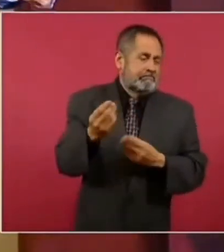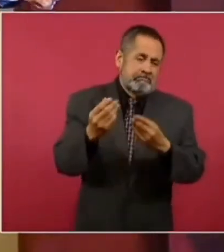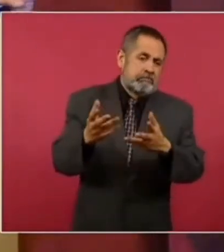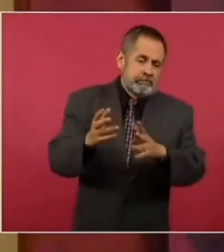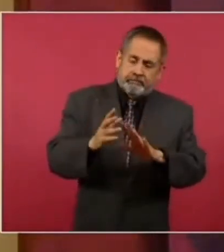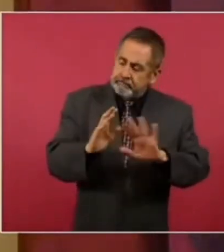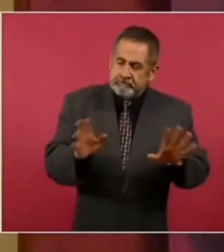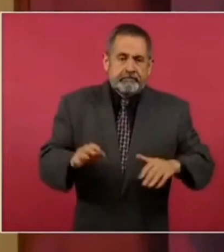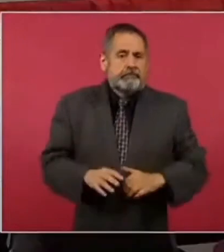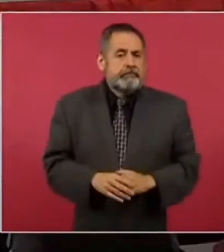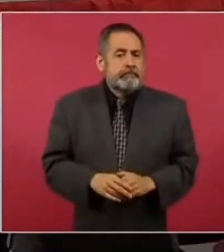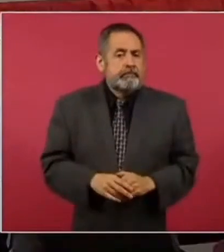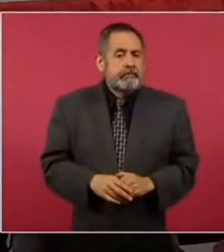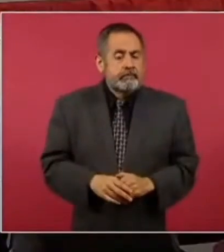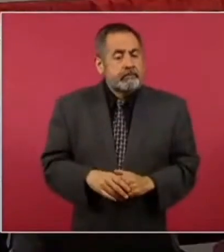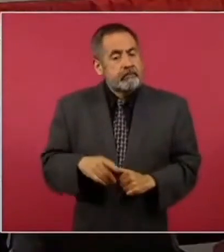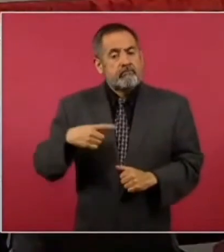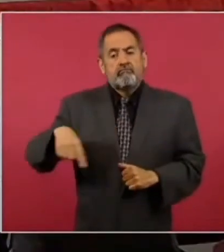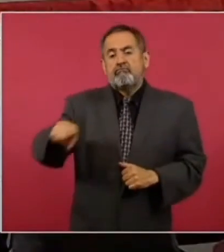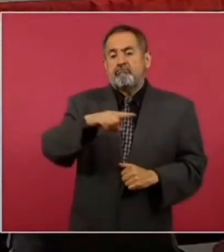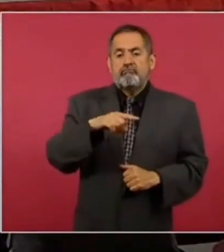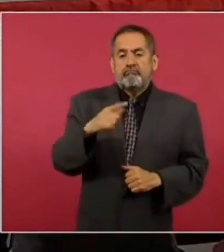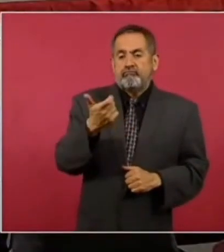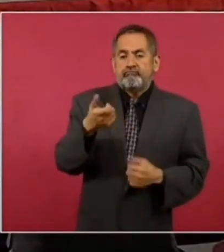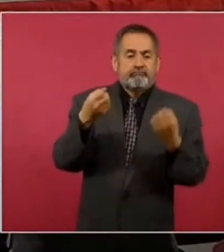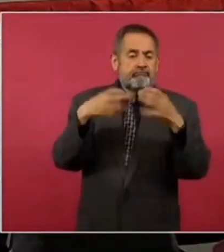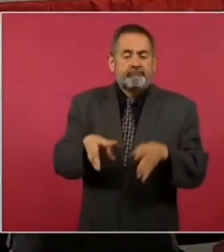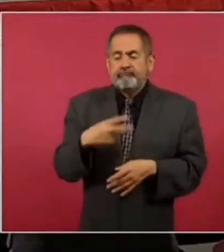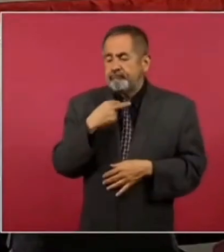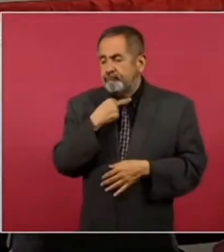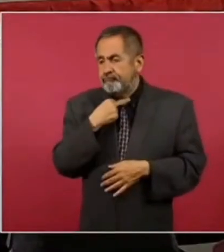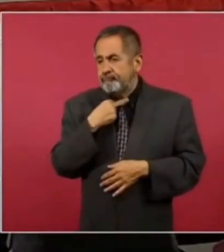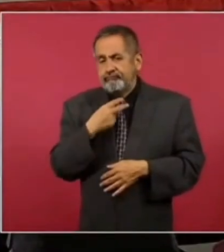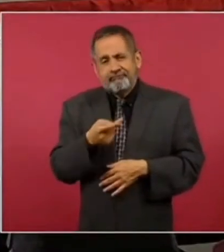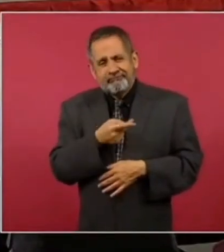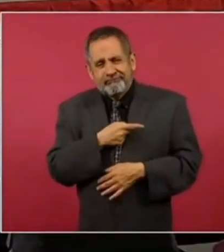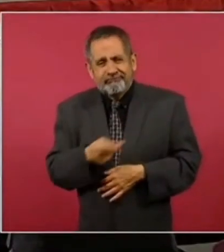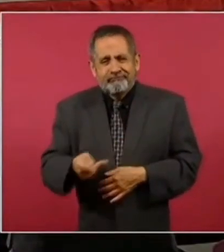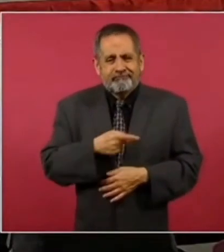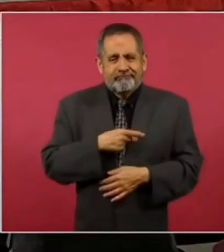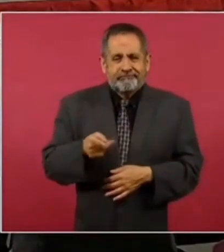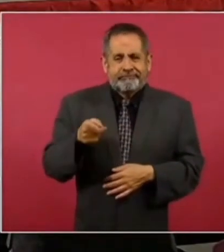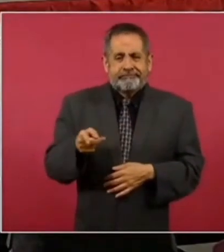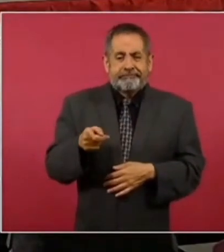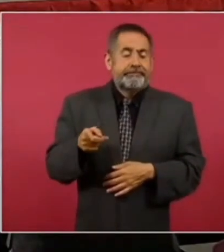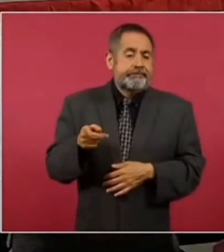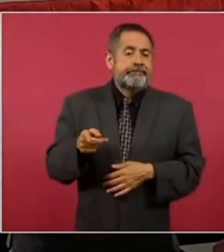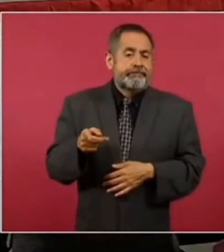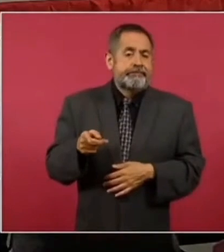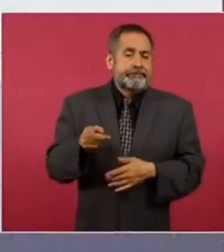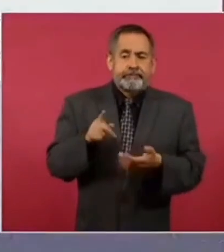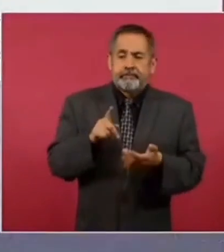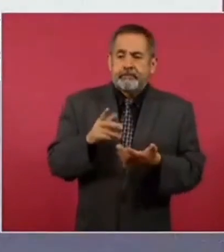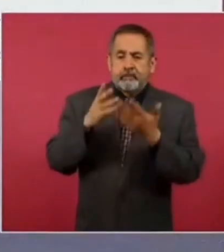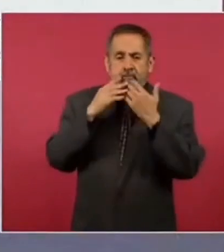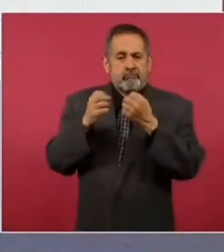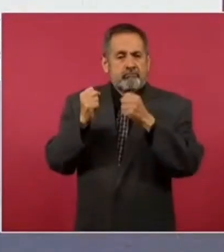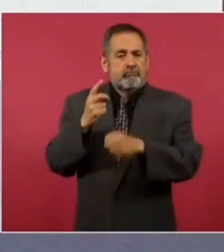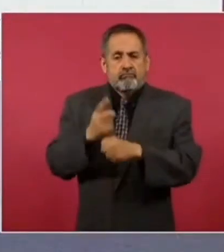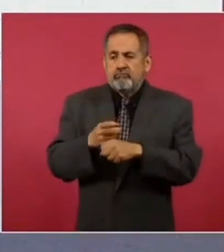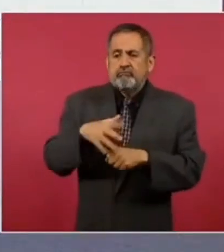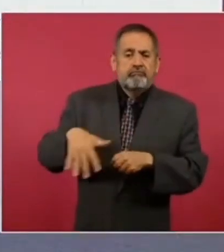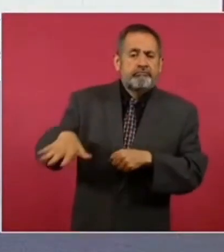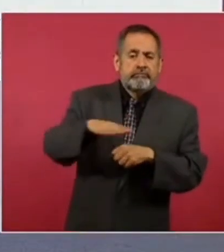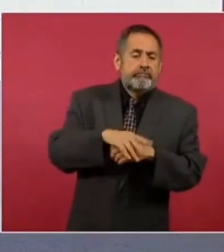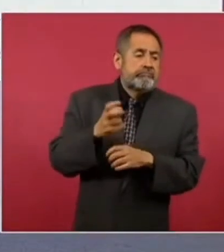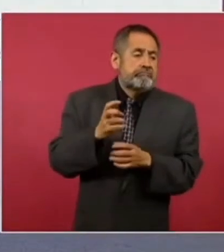doméstica. Alto riesgo y vulnerabilidad socioeconómica, como ya dije, en particular, aquí hay una gran carencia de seguridad social, no solo en